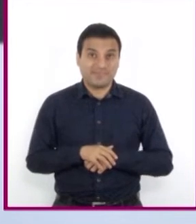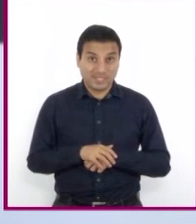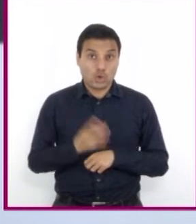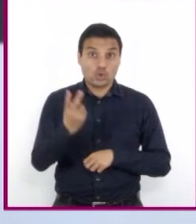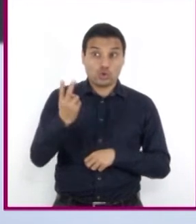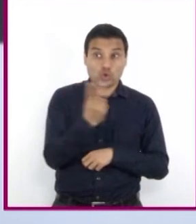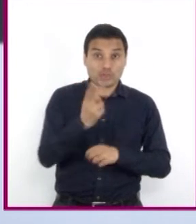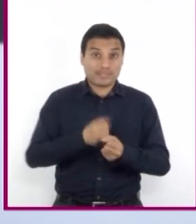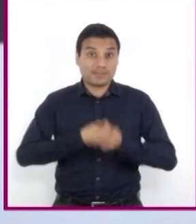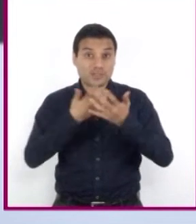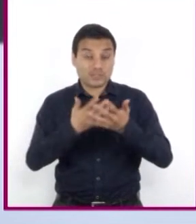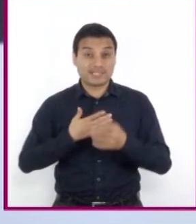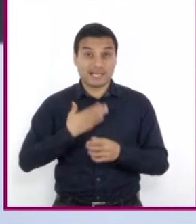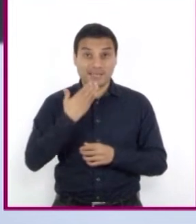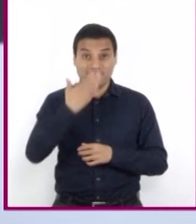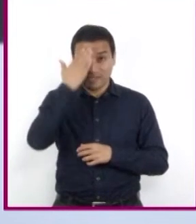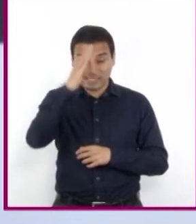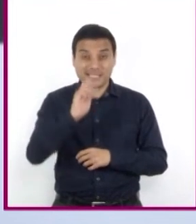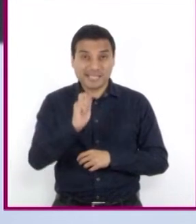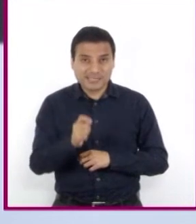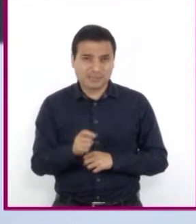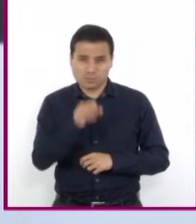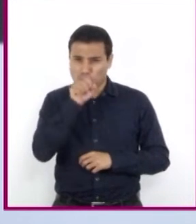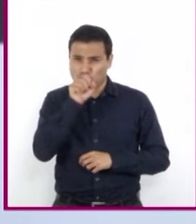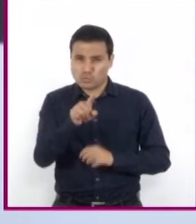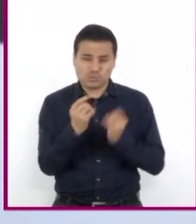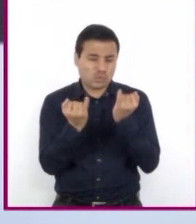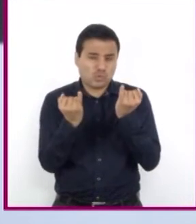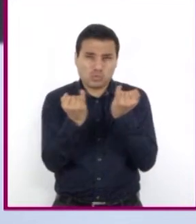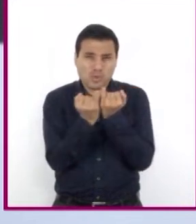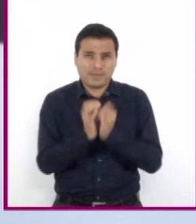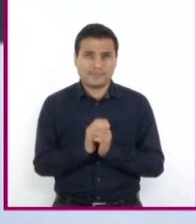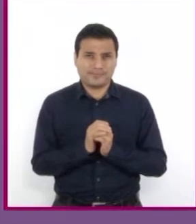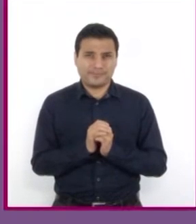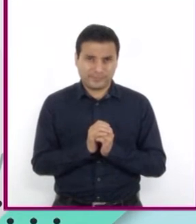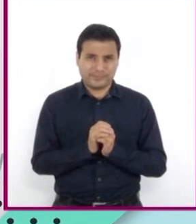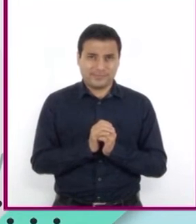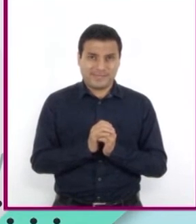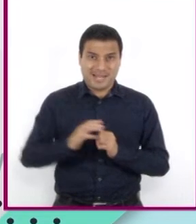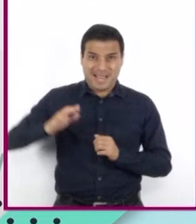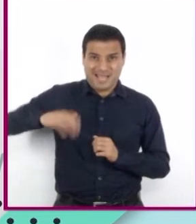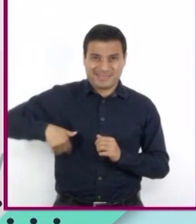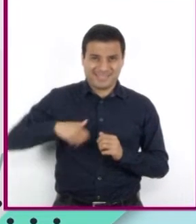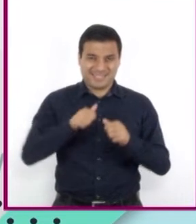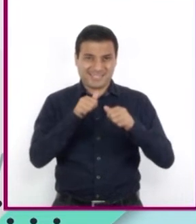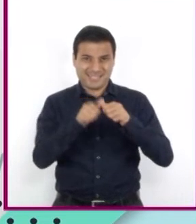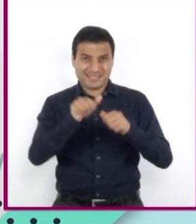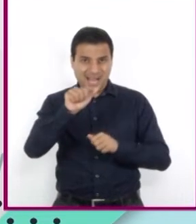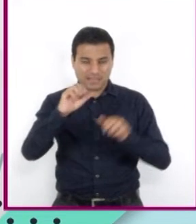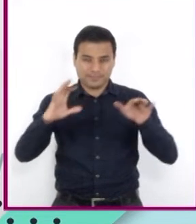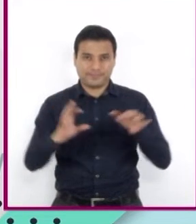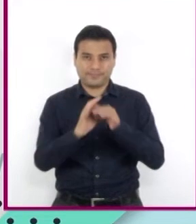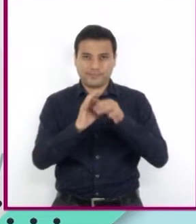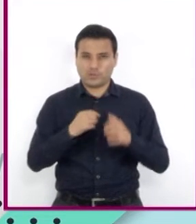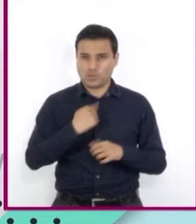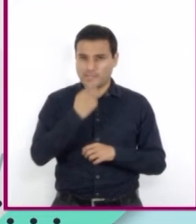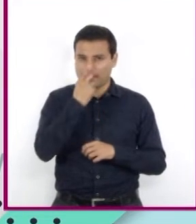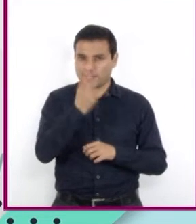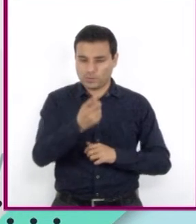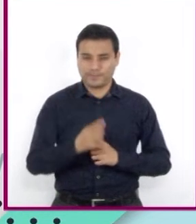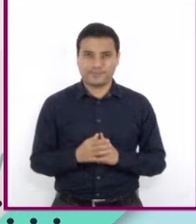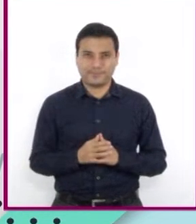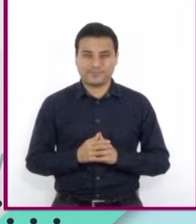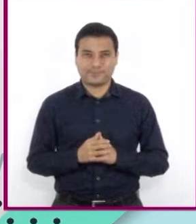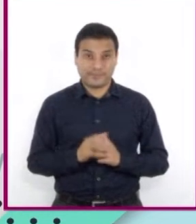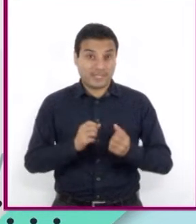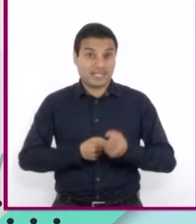expresiones algebraicas modelan correctamente la sucesión A. Podemos entonces afirmar que